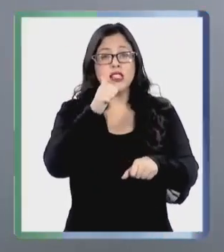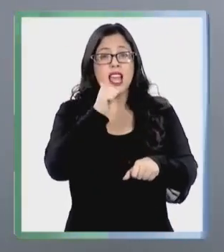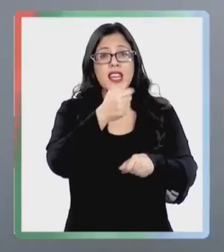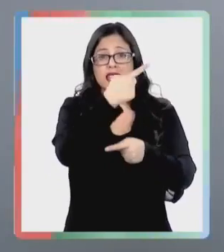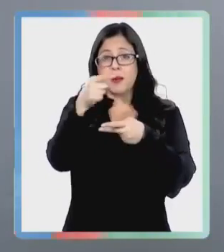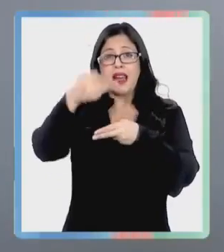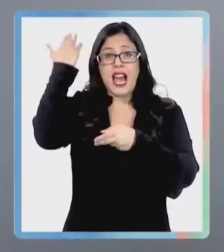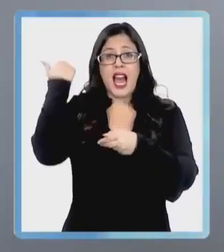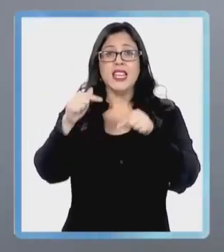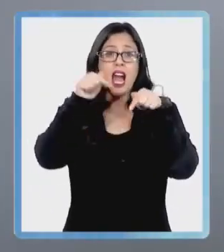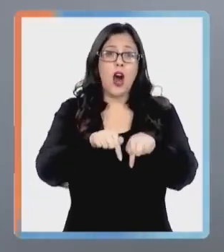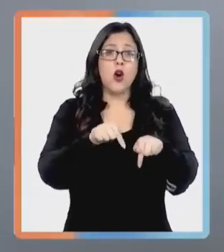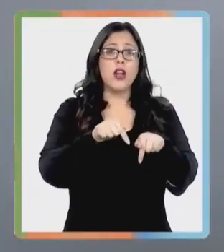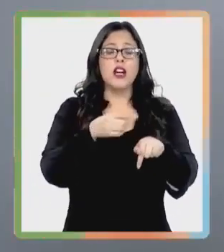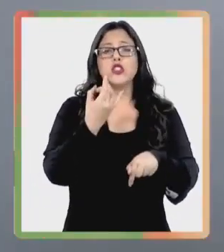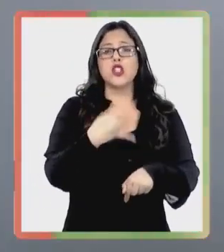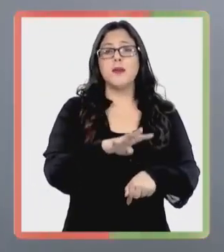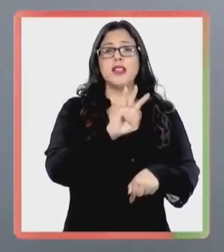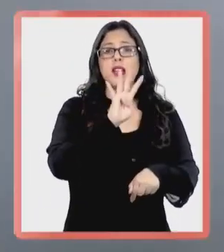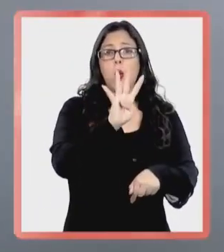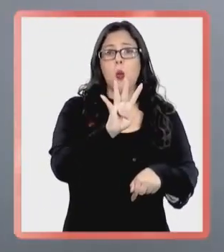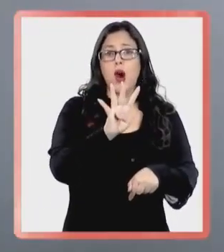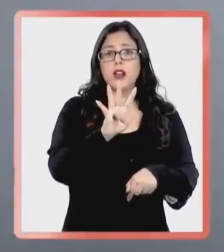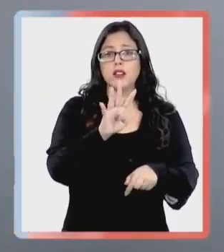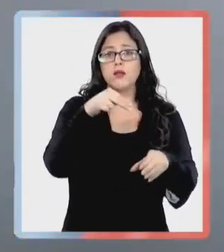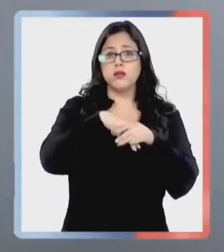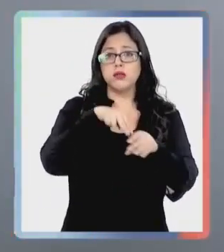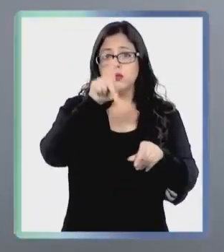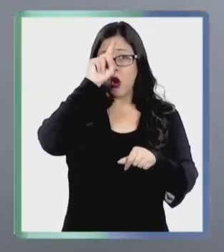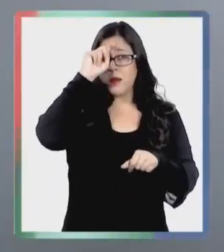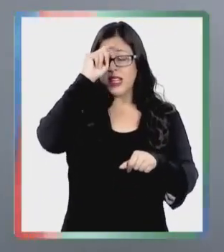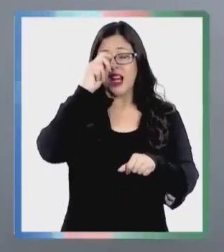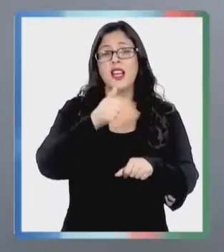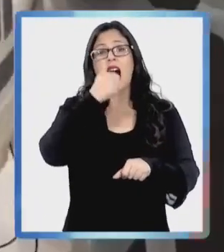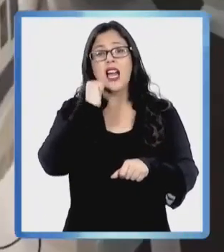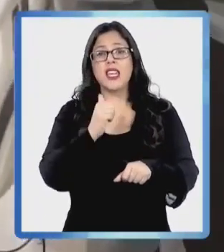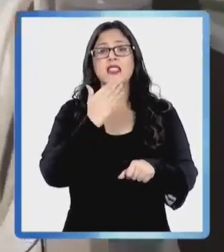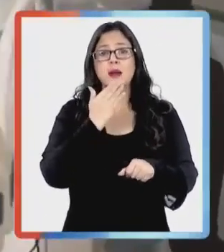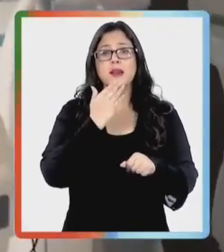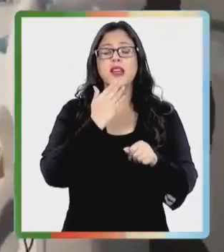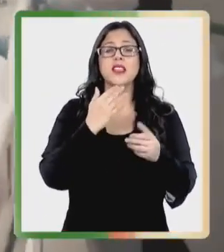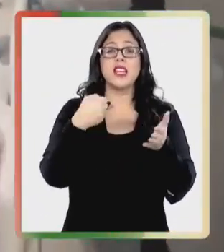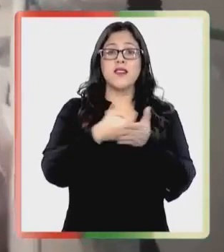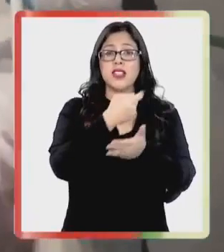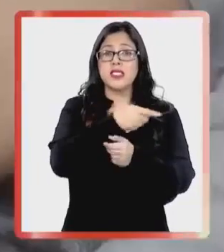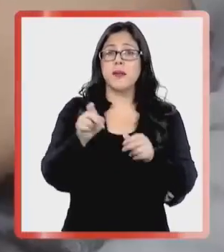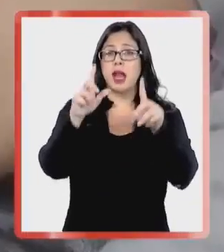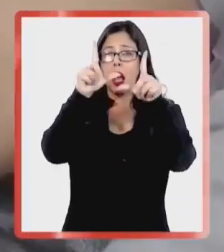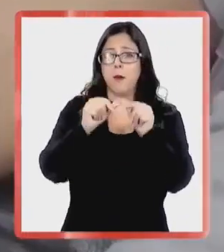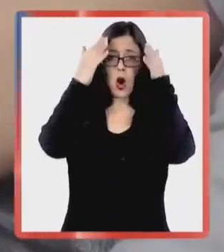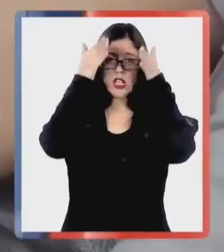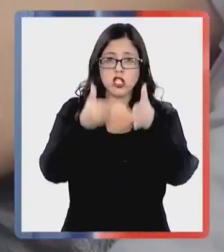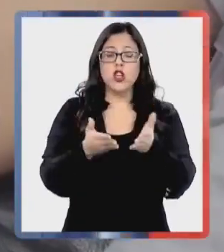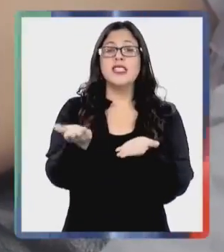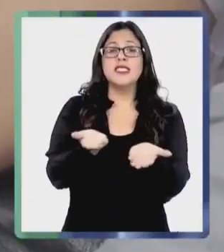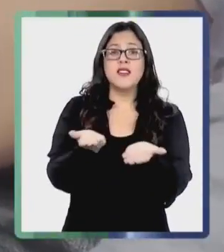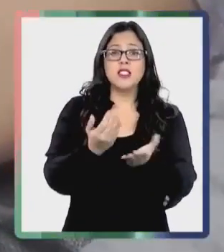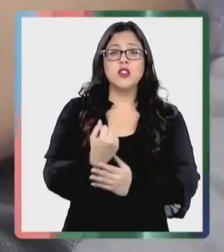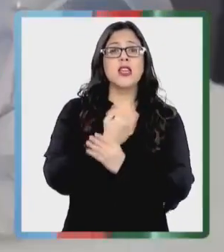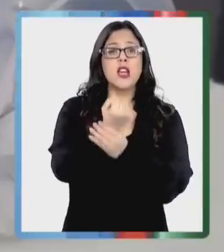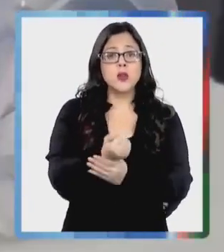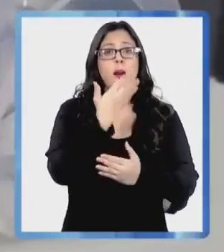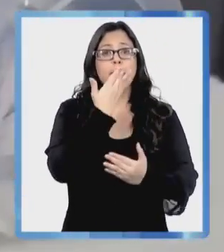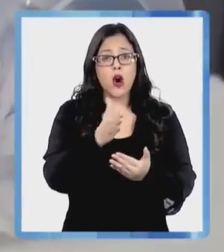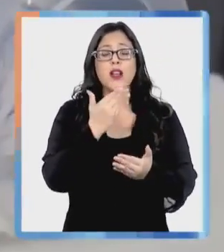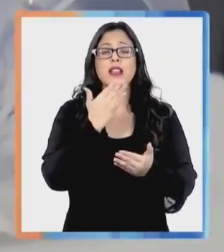semanas a 4 hospitalizaciones el día de ayer y el fin de semana también muy pocas hospitalizaciones. Servicios que ayudan a